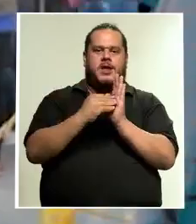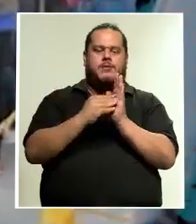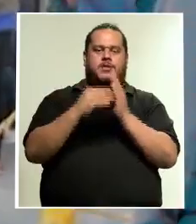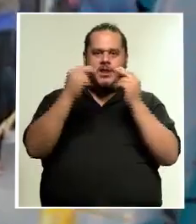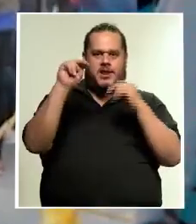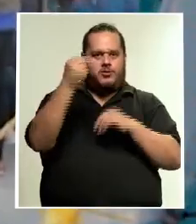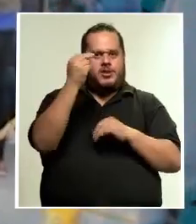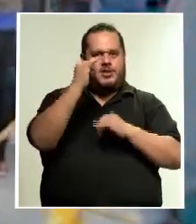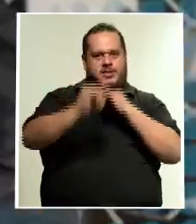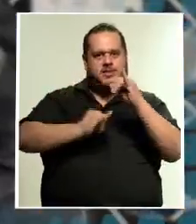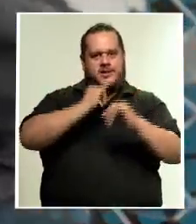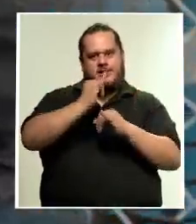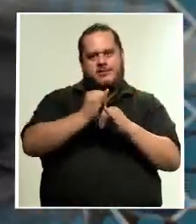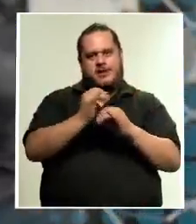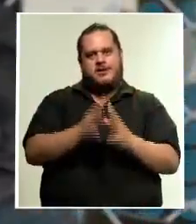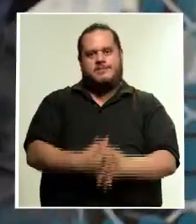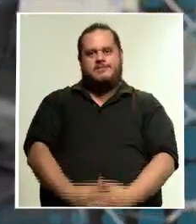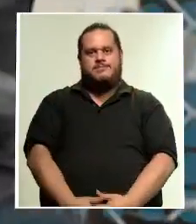internacionales.